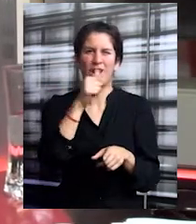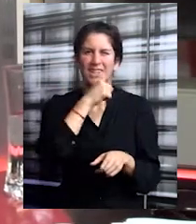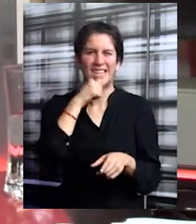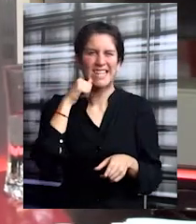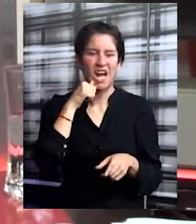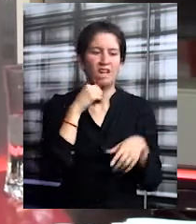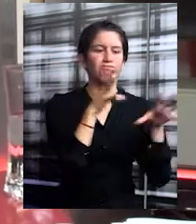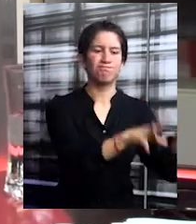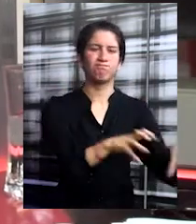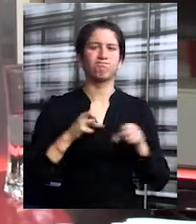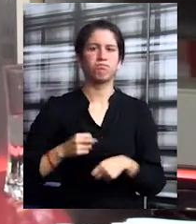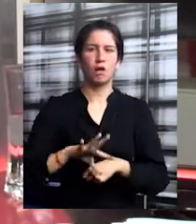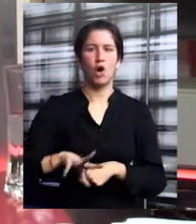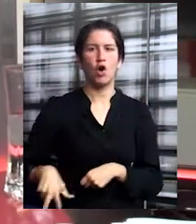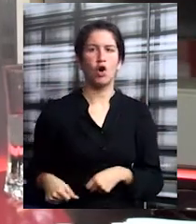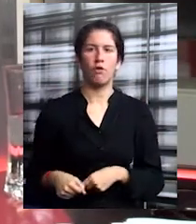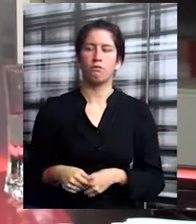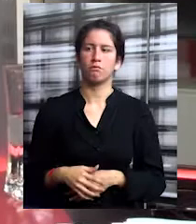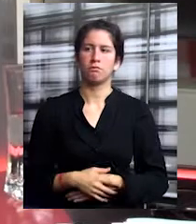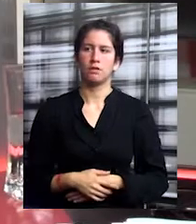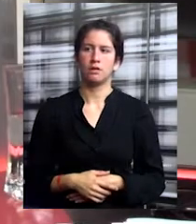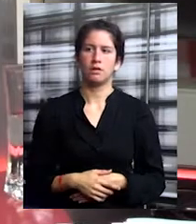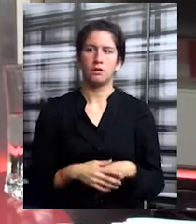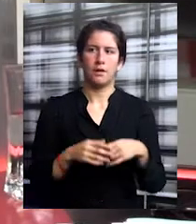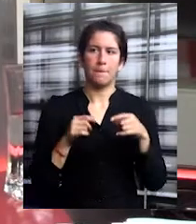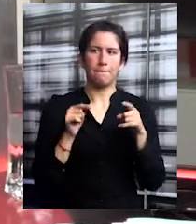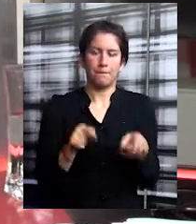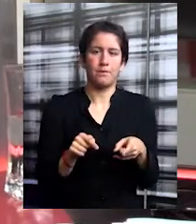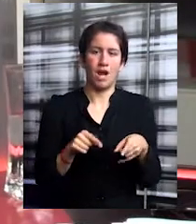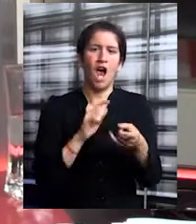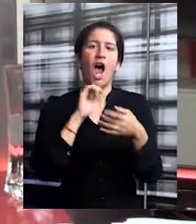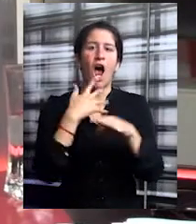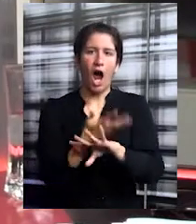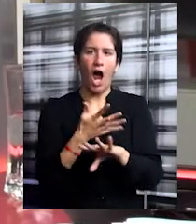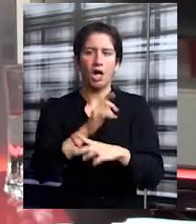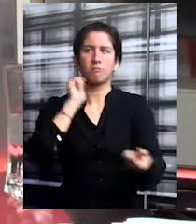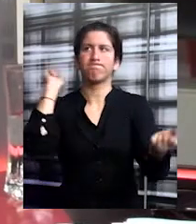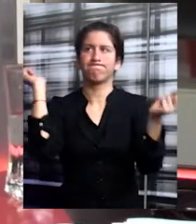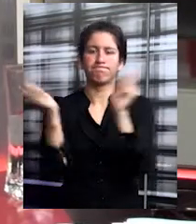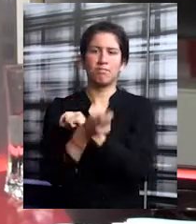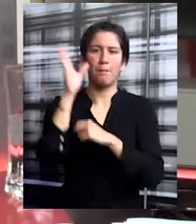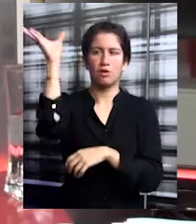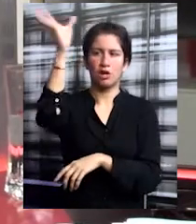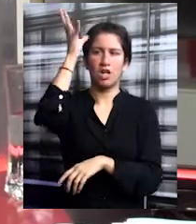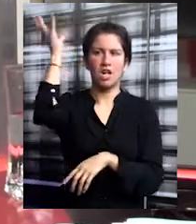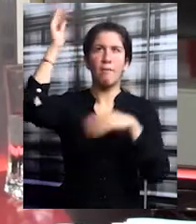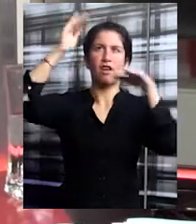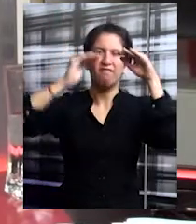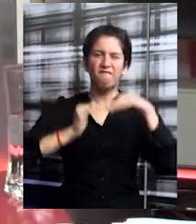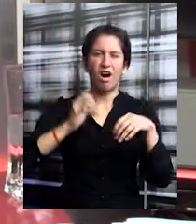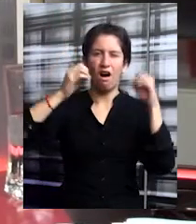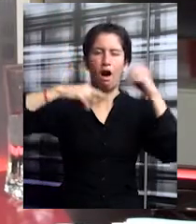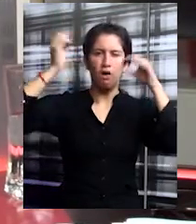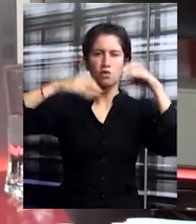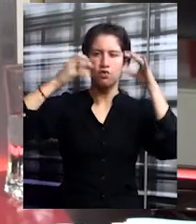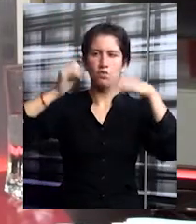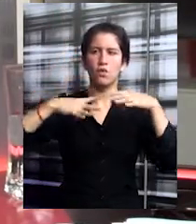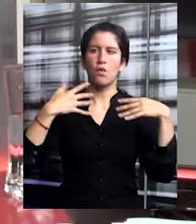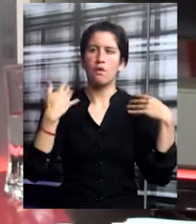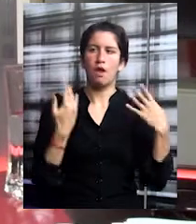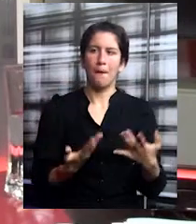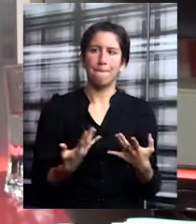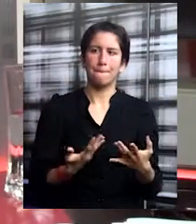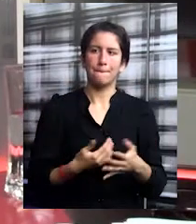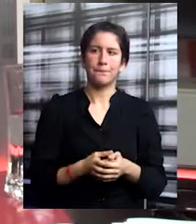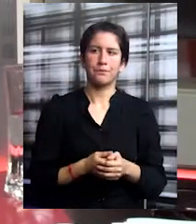porque básicamente hay cambios climáticos, hay bajas de lluvia y cosas por el estilo. Pero eso no implica, por ejemplo, que haya